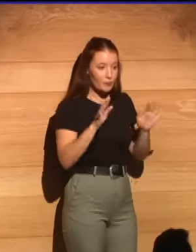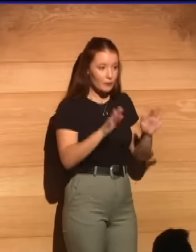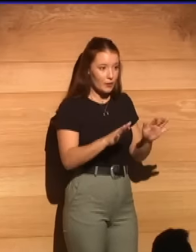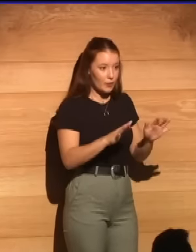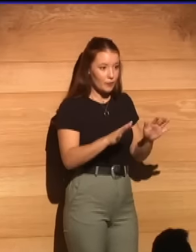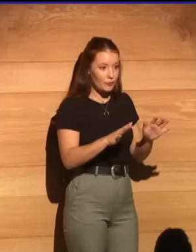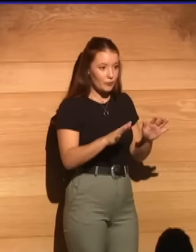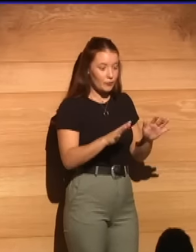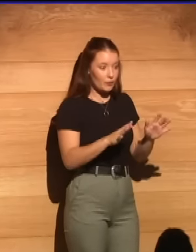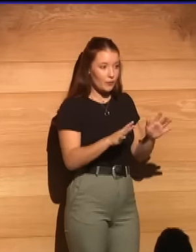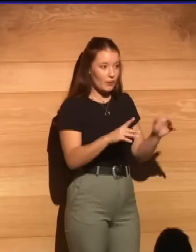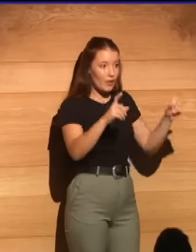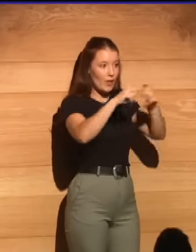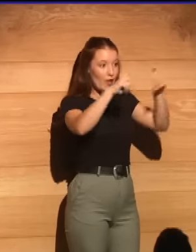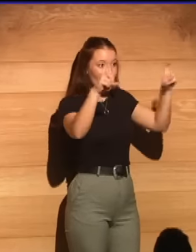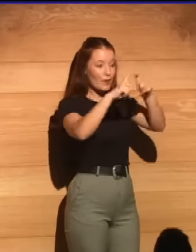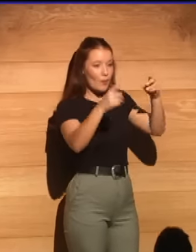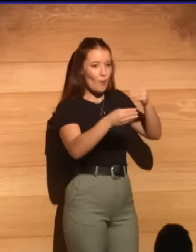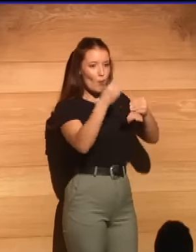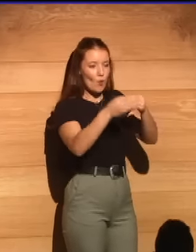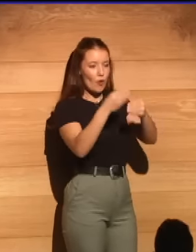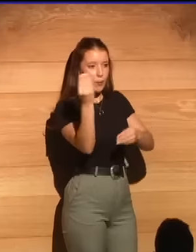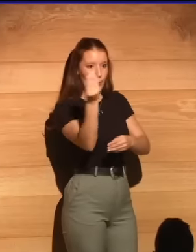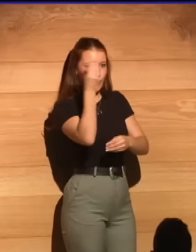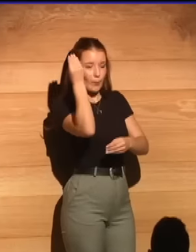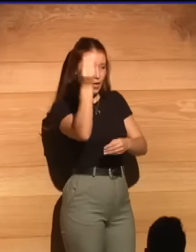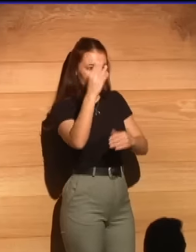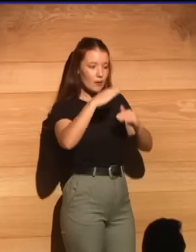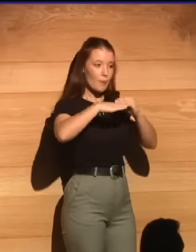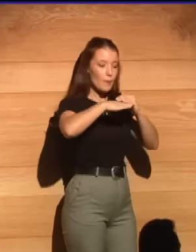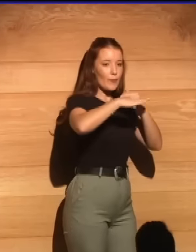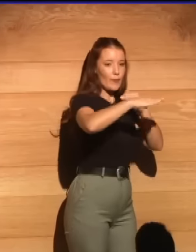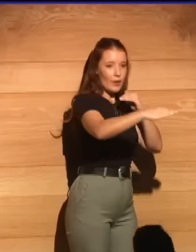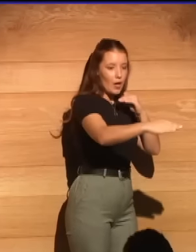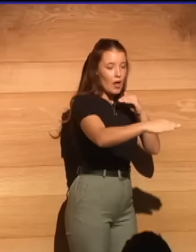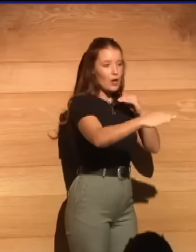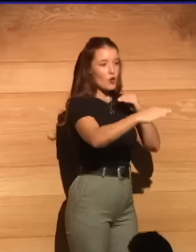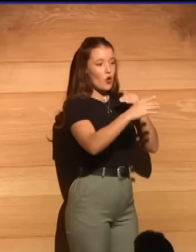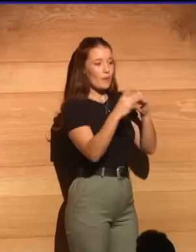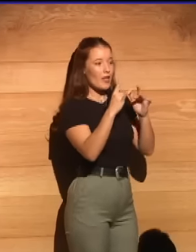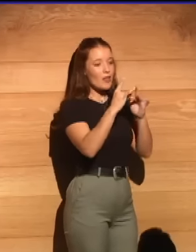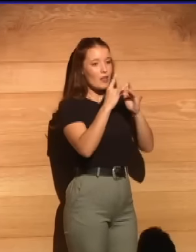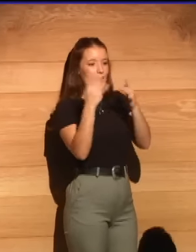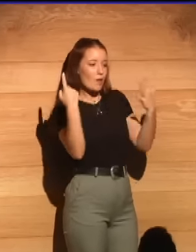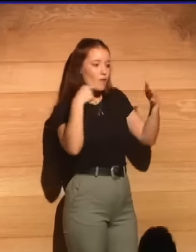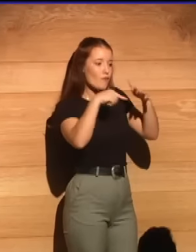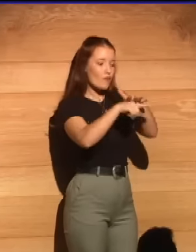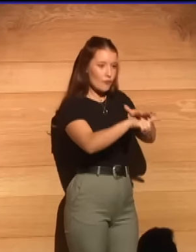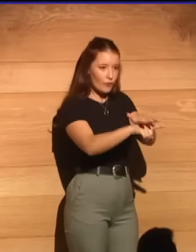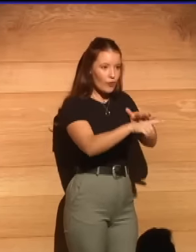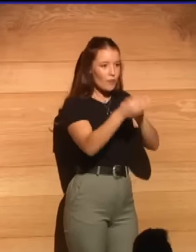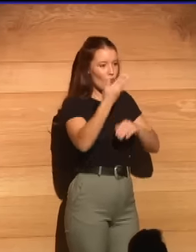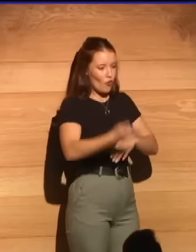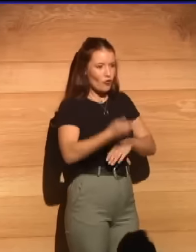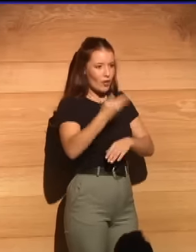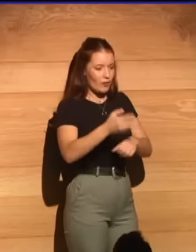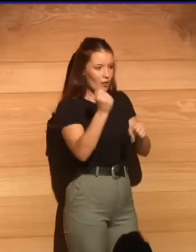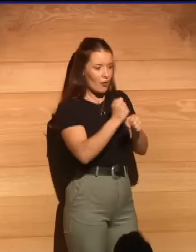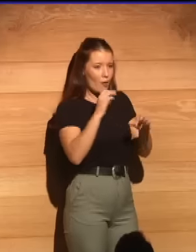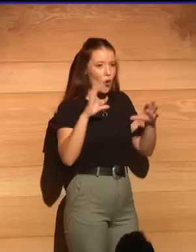que la organización se hace más moderna, se hace más plana, son compañías que requieren de liderazgos inclusivos, donde es importante el trabajo en